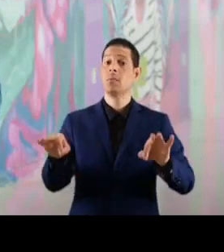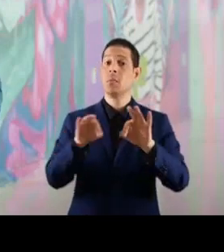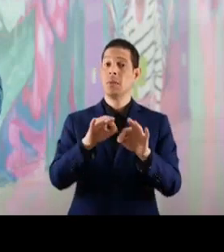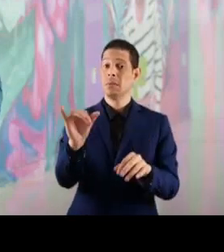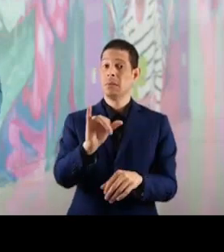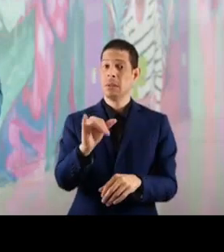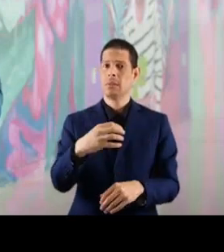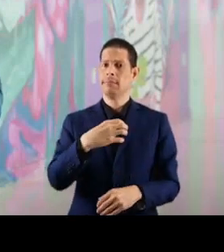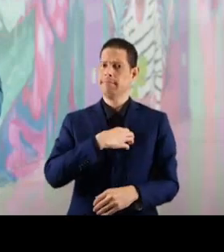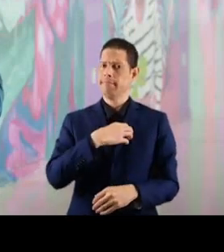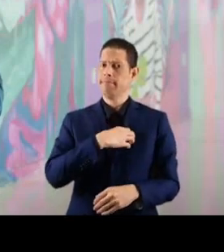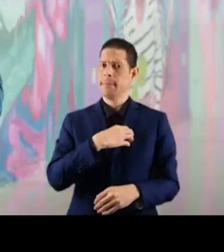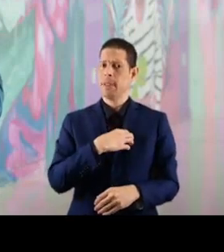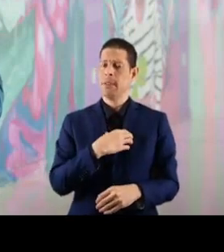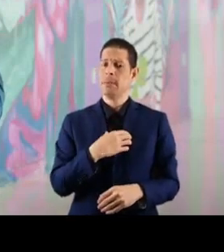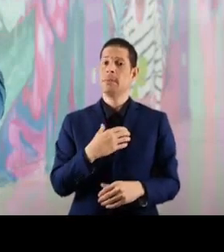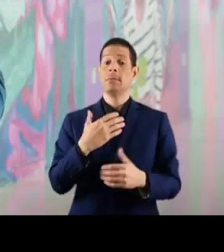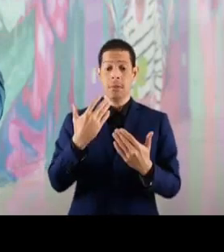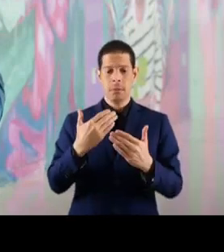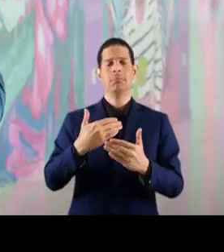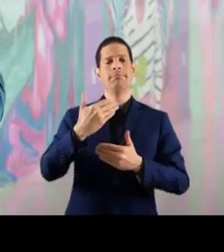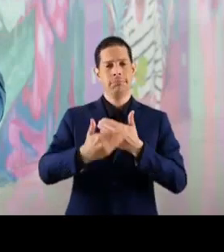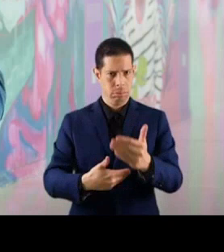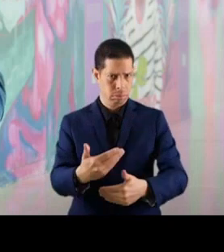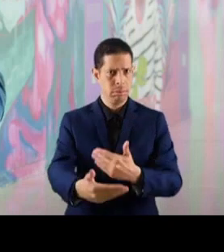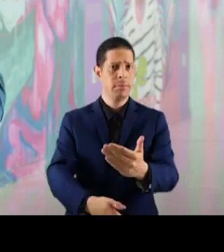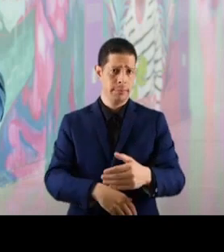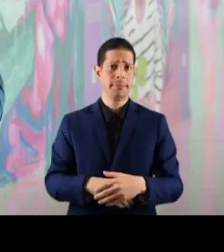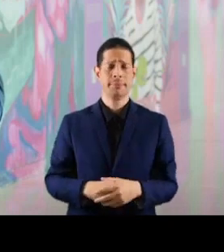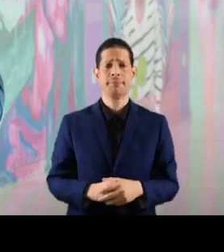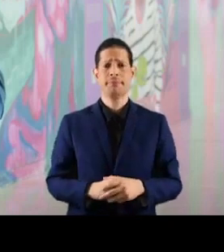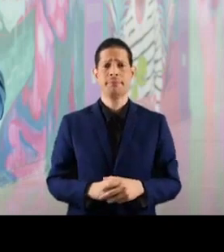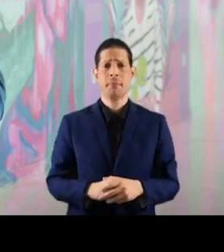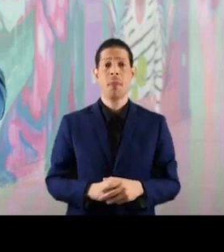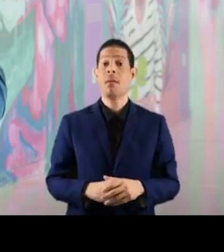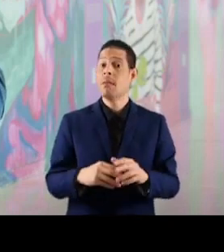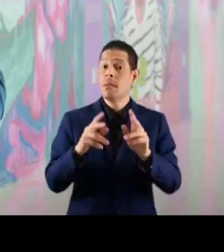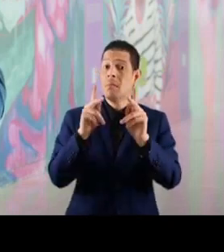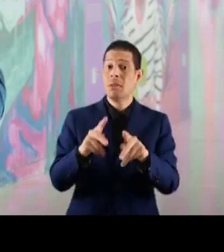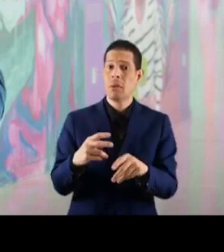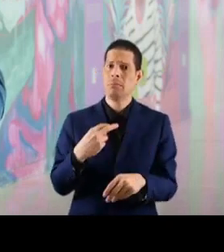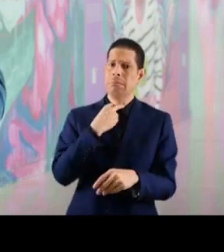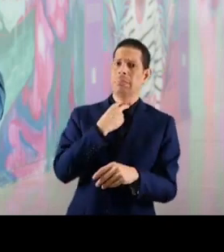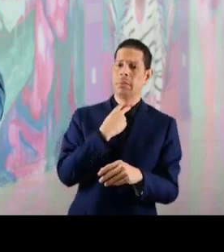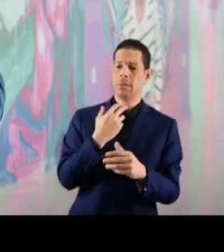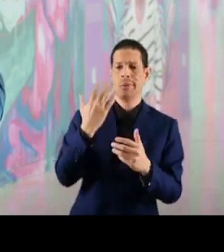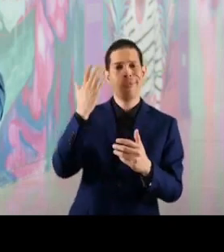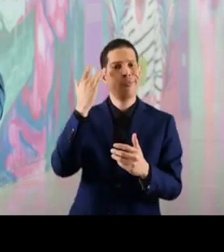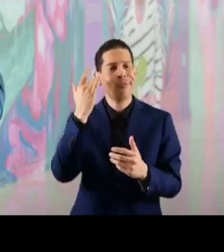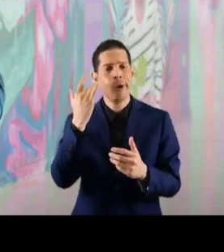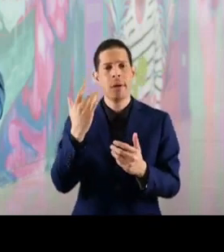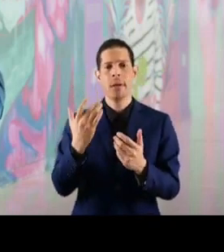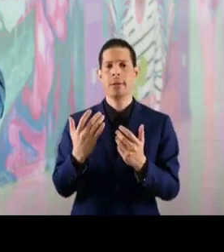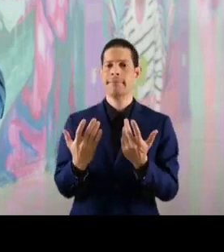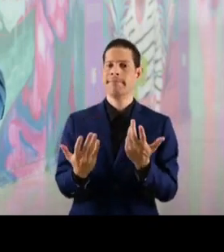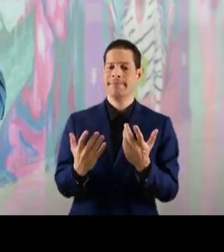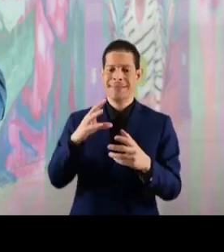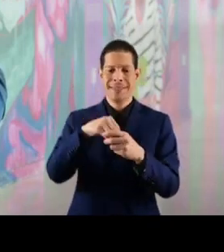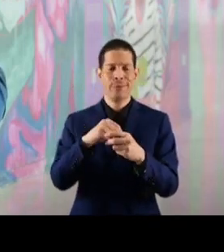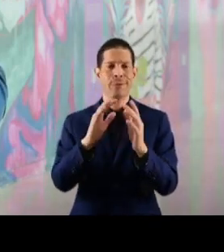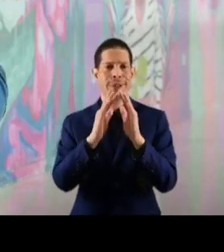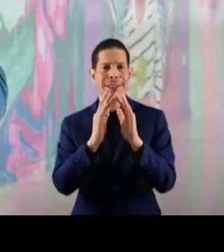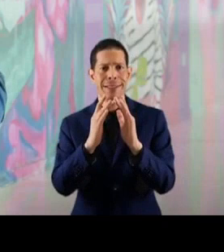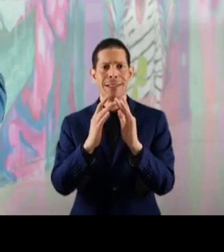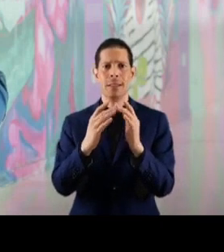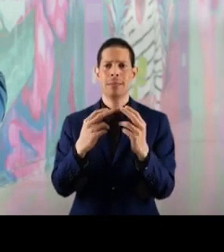querella sumamente importante eso pues da paso a iniciar el proceso las personas que son Víctimas de crimen Cibernético muchas veces